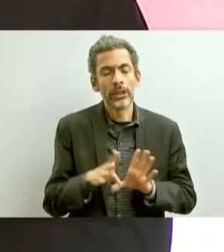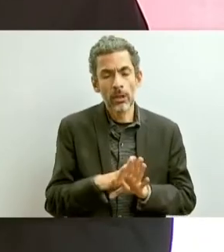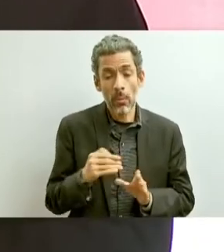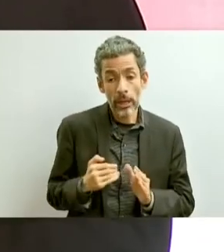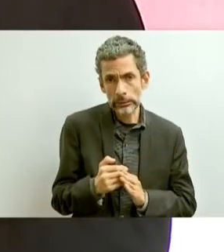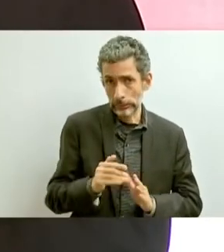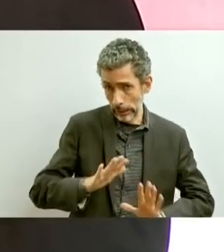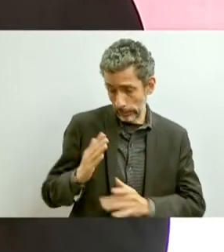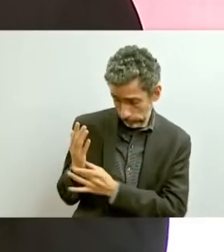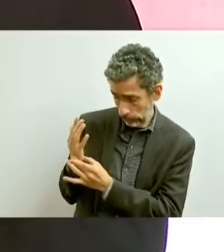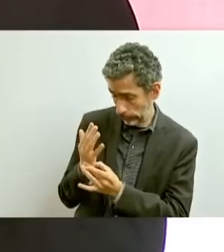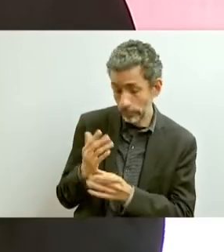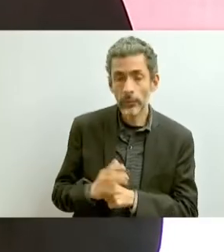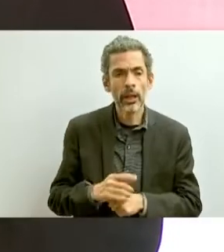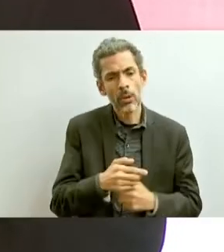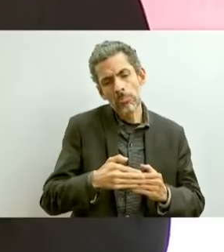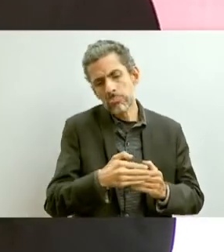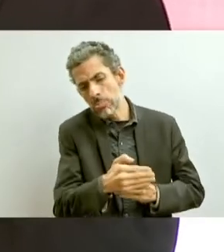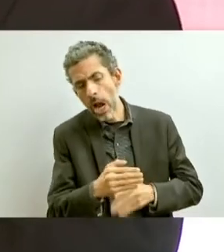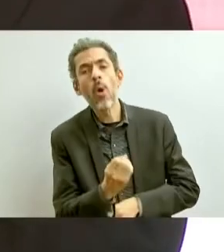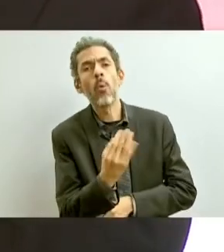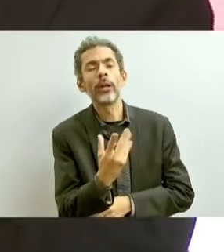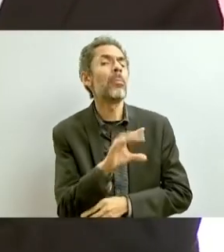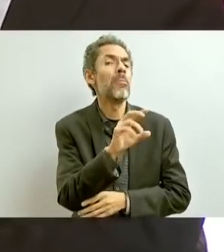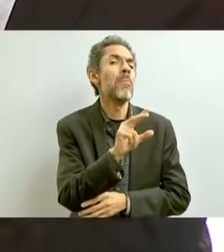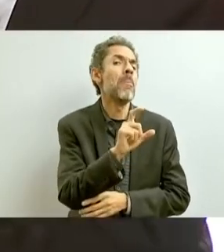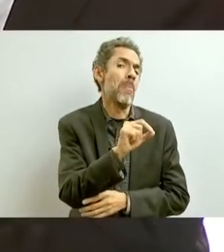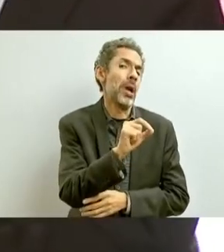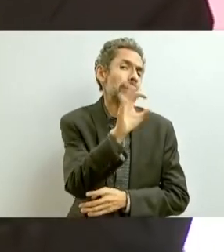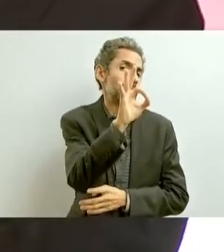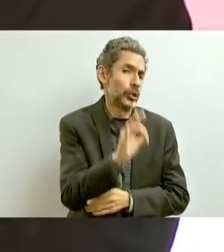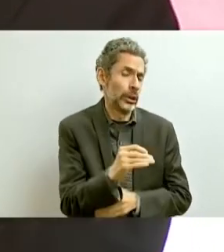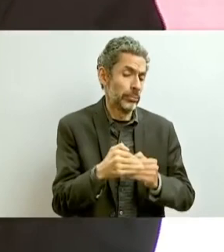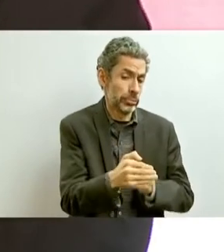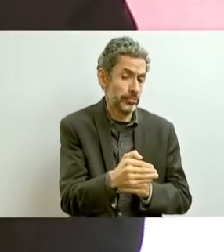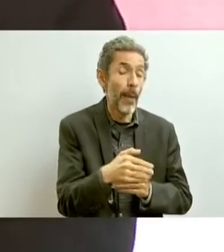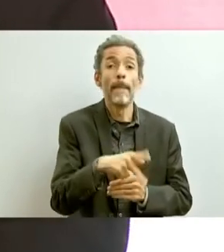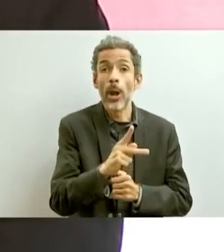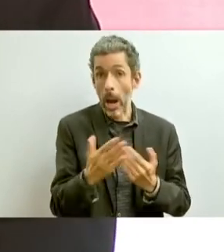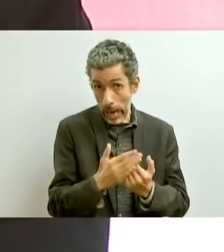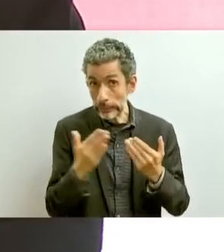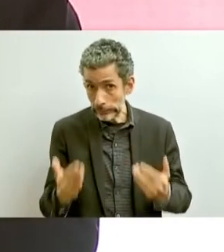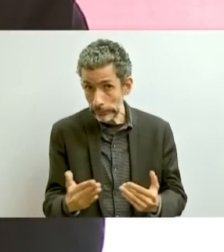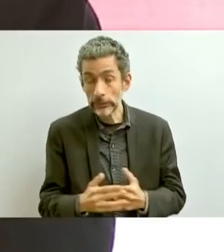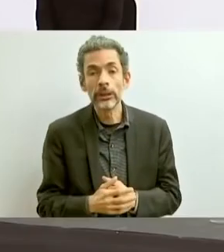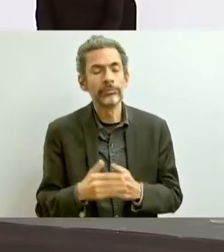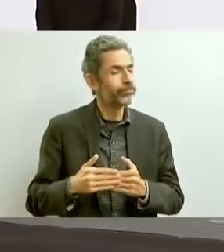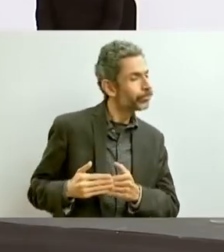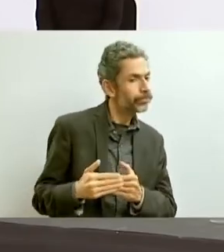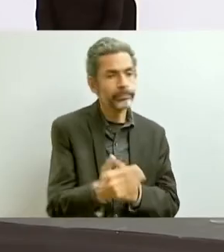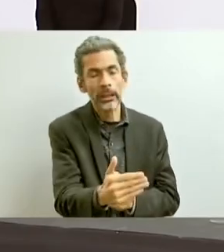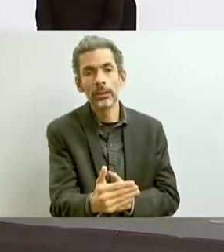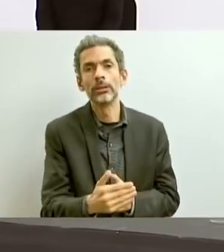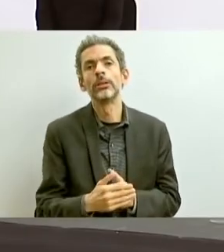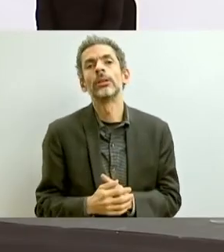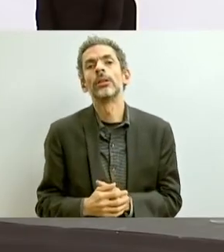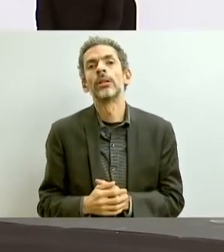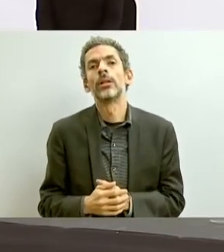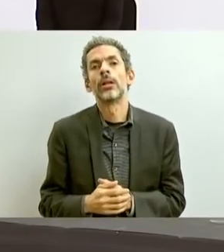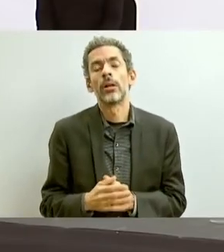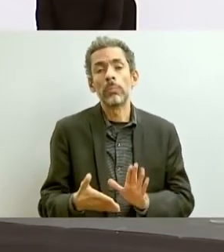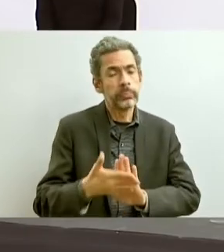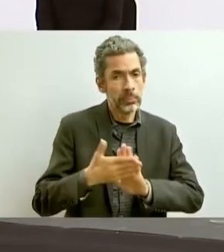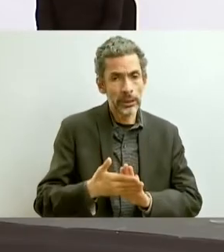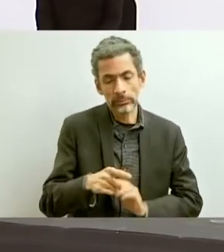avance de alrededor del 20% y ahora ya en